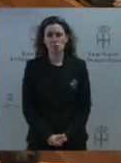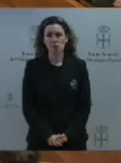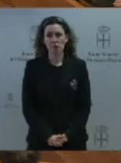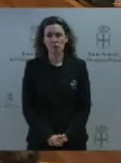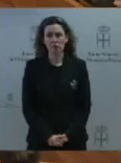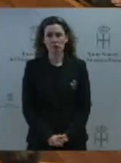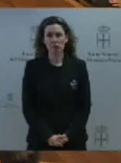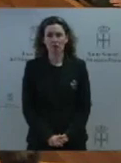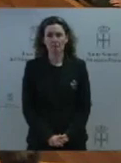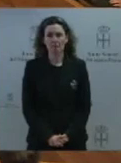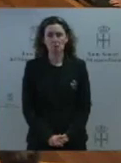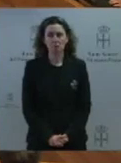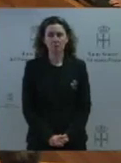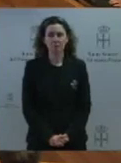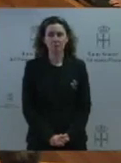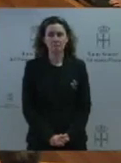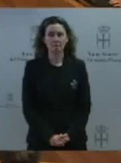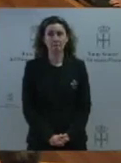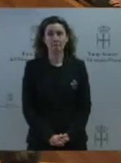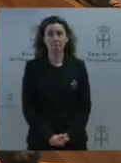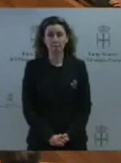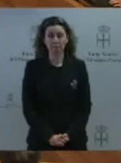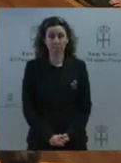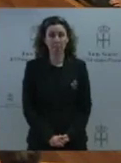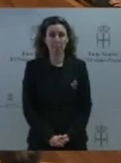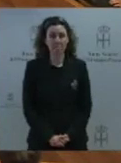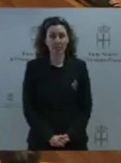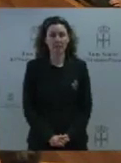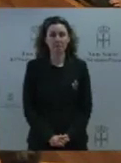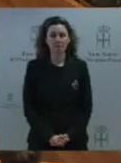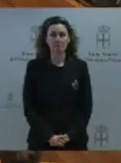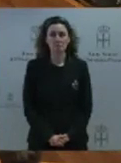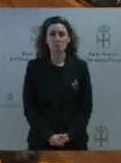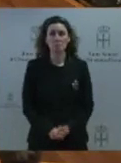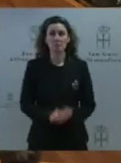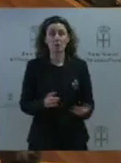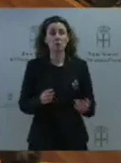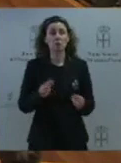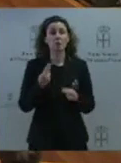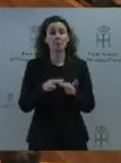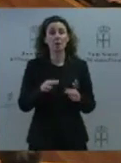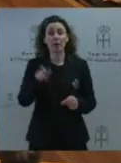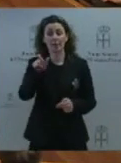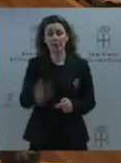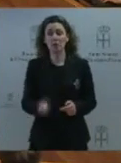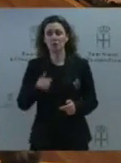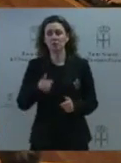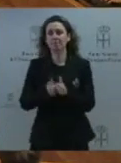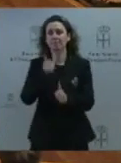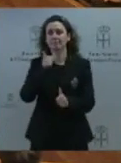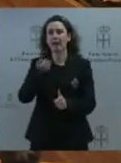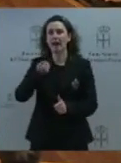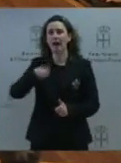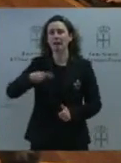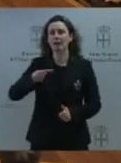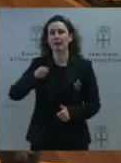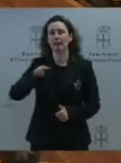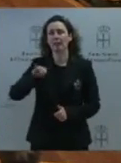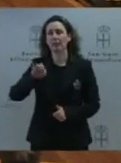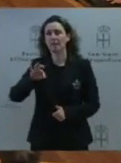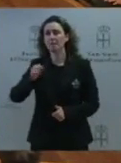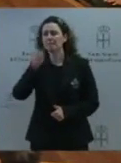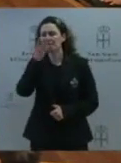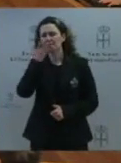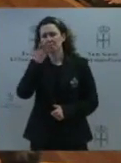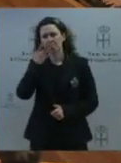decía uno de los mayores referentes políticos que tiene esta diputada el señor juliánguita que es muy importante hacer memoria conocer nuestra historia para no